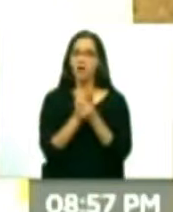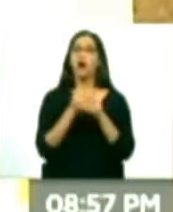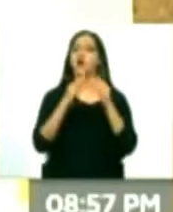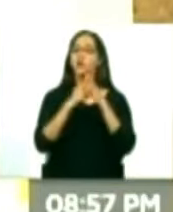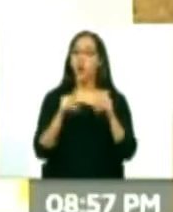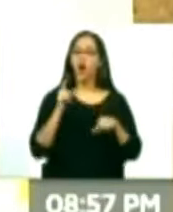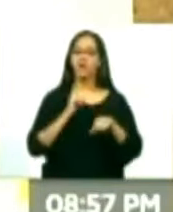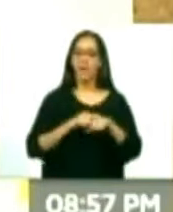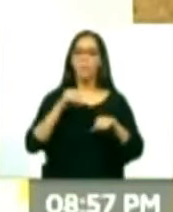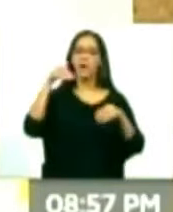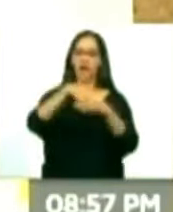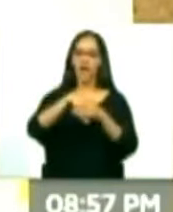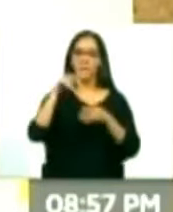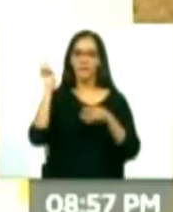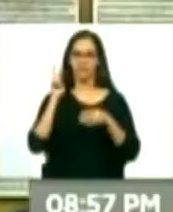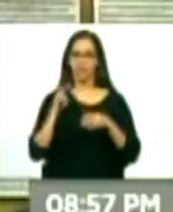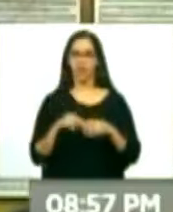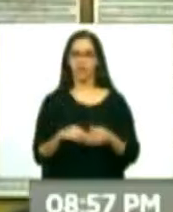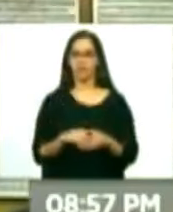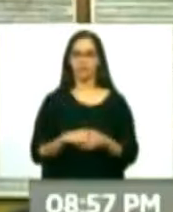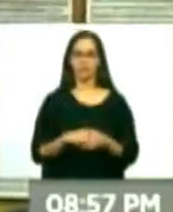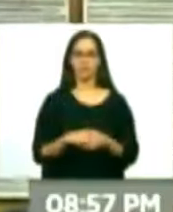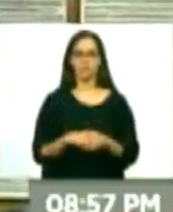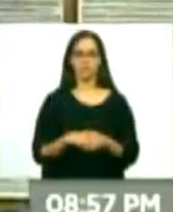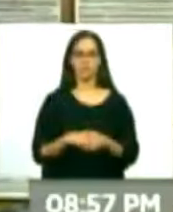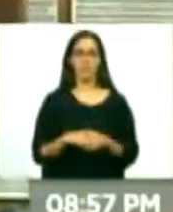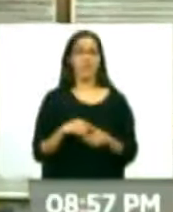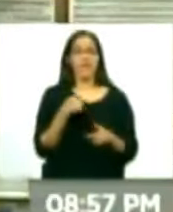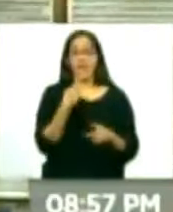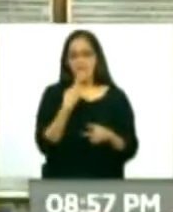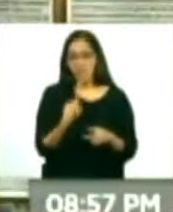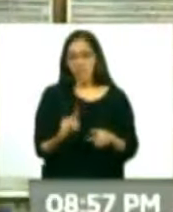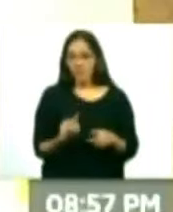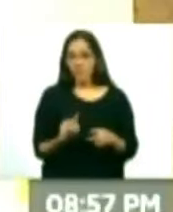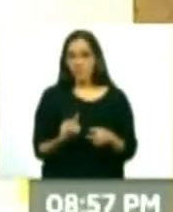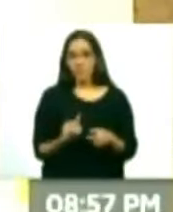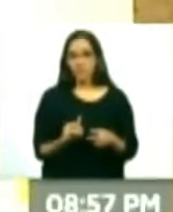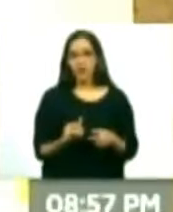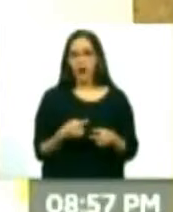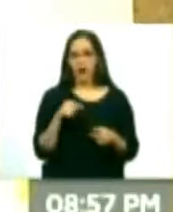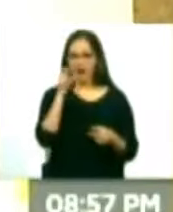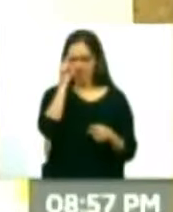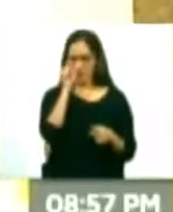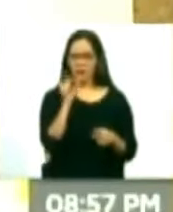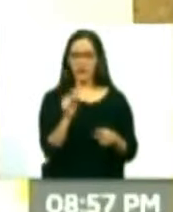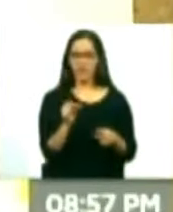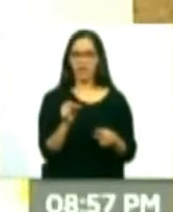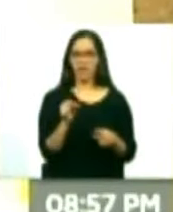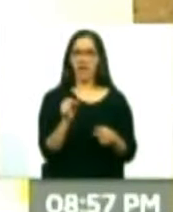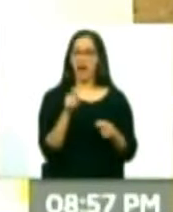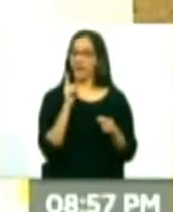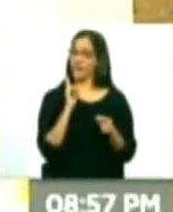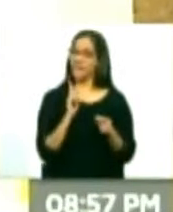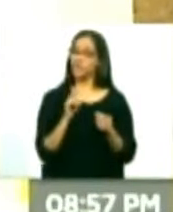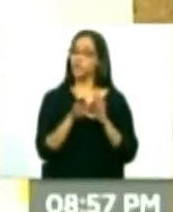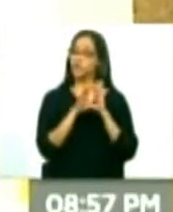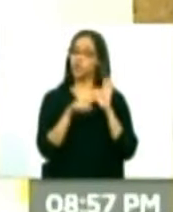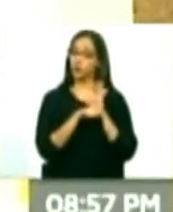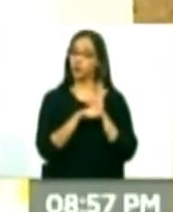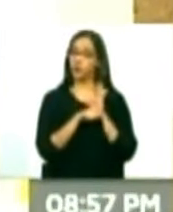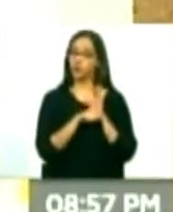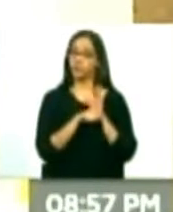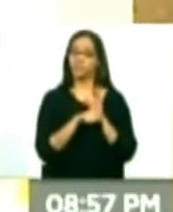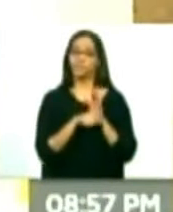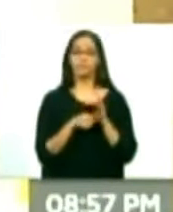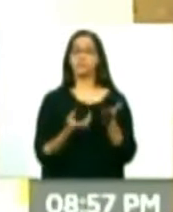tipo de elecciones en Venezuela. Dice este este señor, la Constitución lo